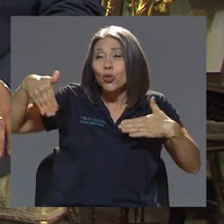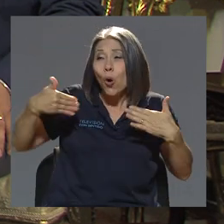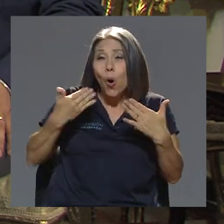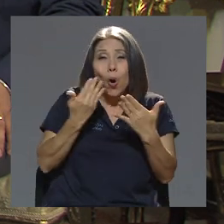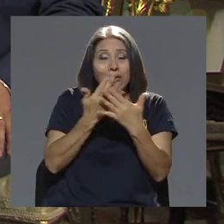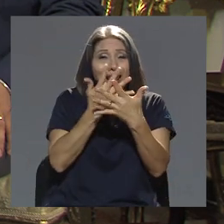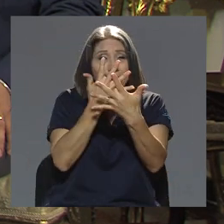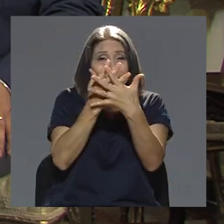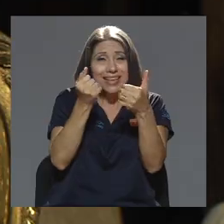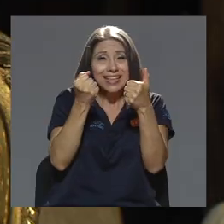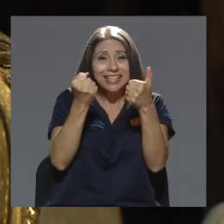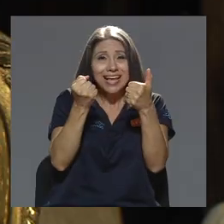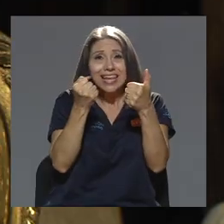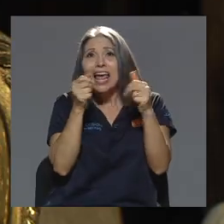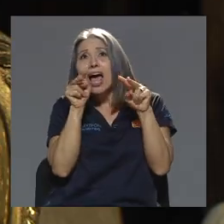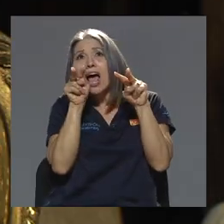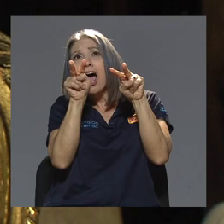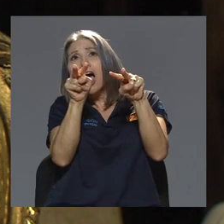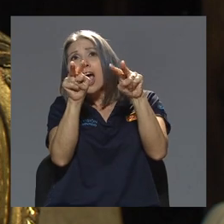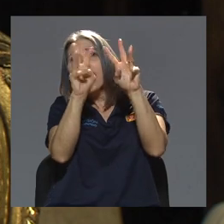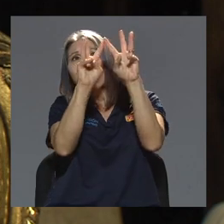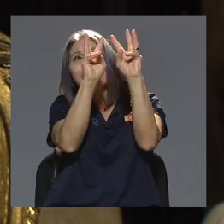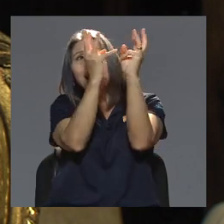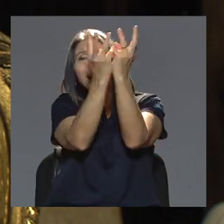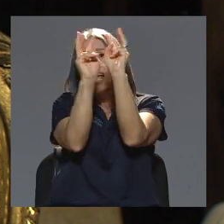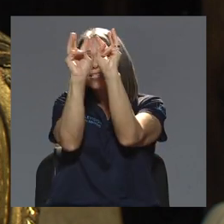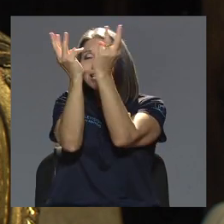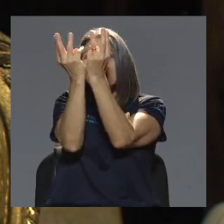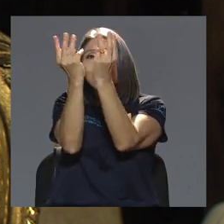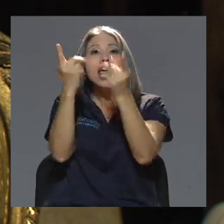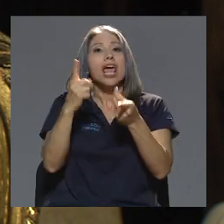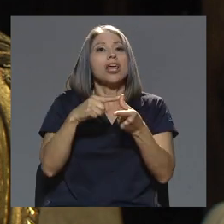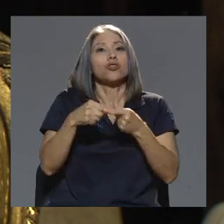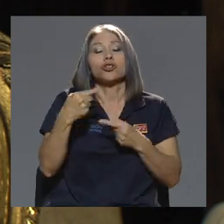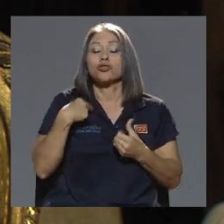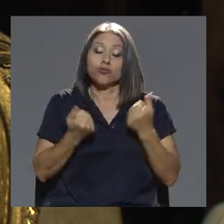ingenuidad. Entonces yo subo la cuesta y me encuentro un castillo. Dije,